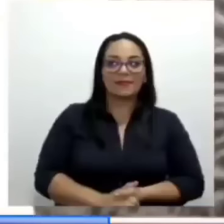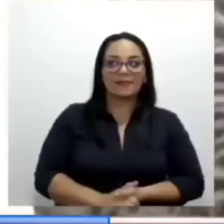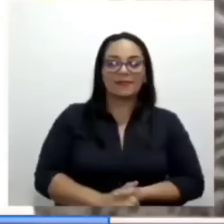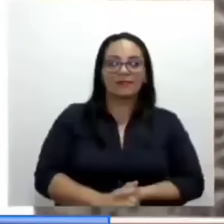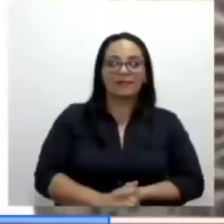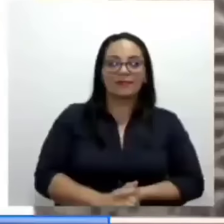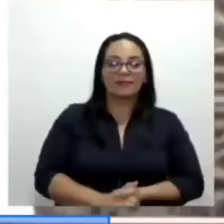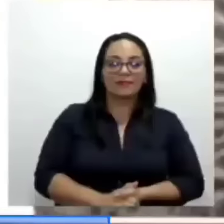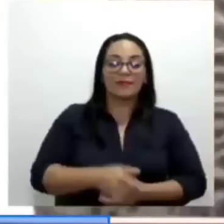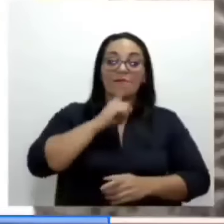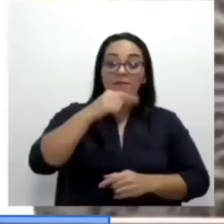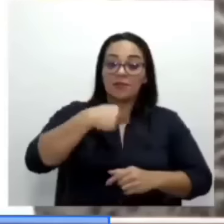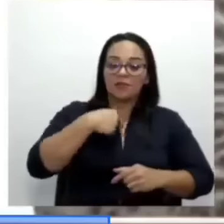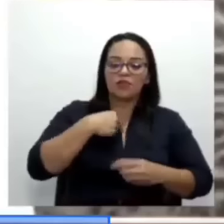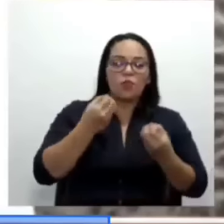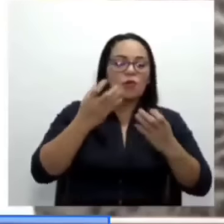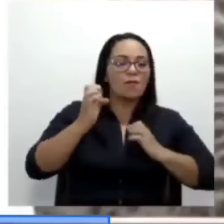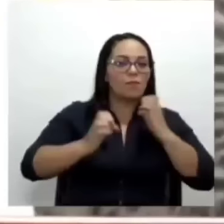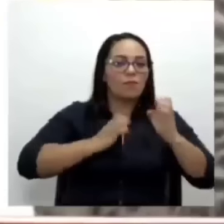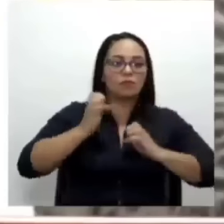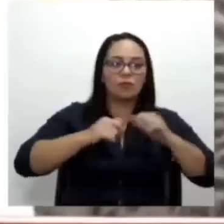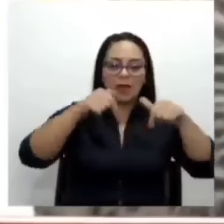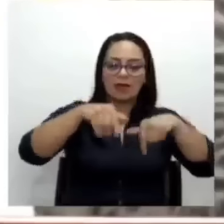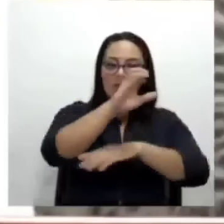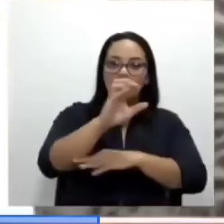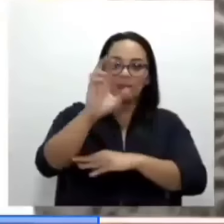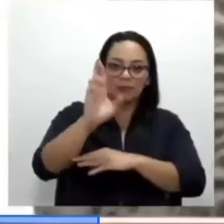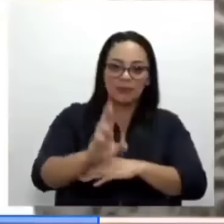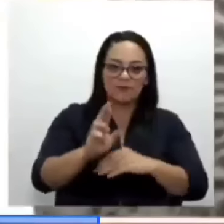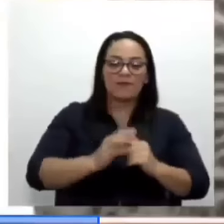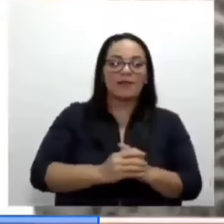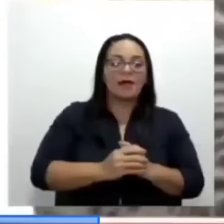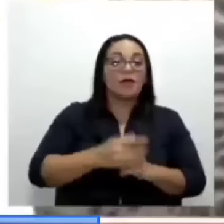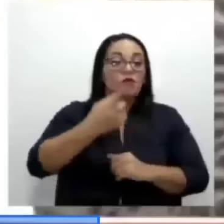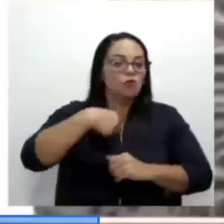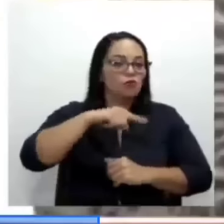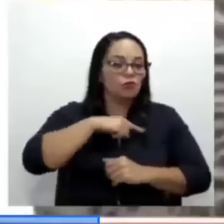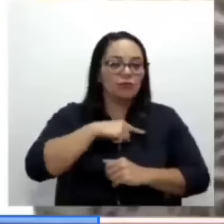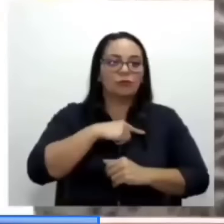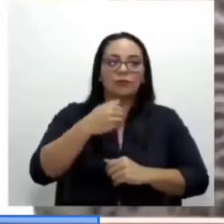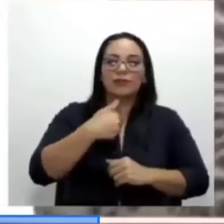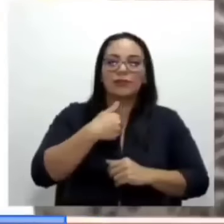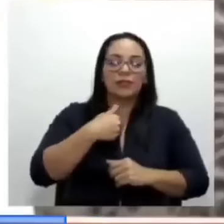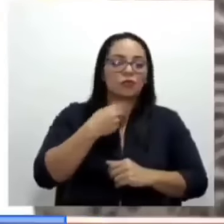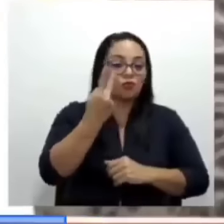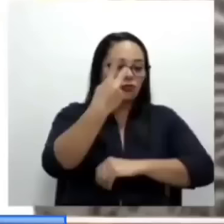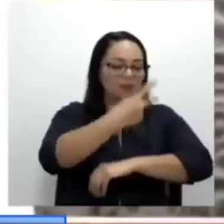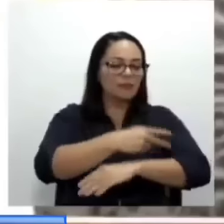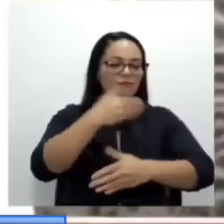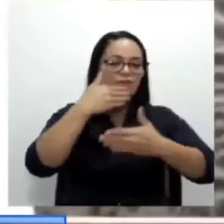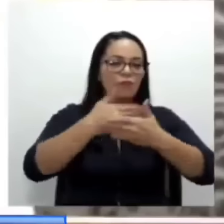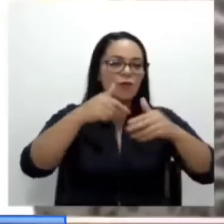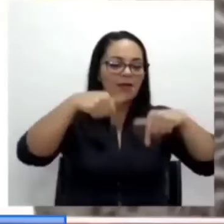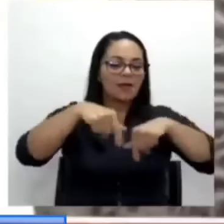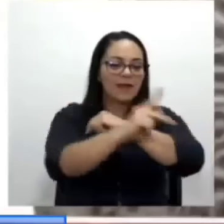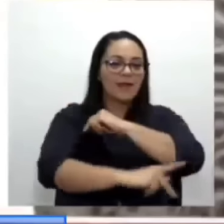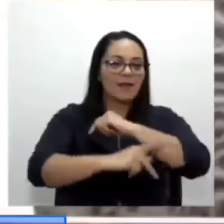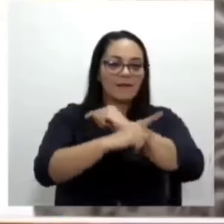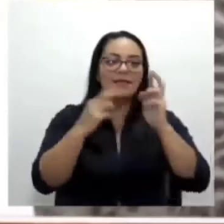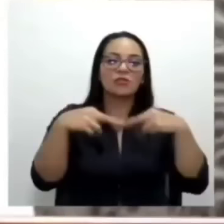Estoy muy emocionada de estar en Costa Rica. Hemos tenido 2 días muy productivos aquí en el país, reuniéndonos